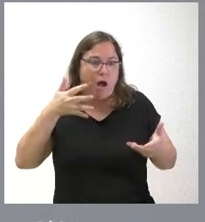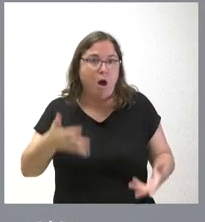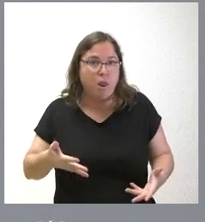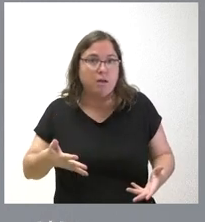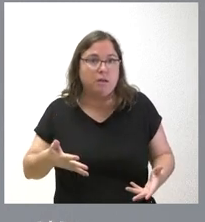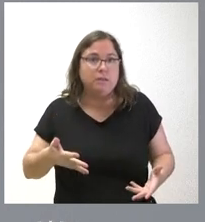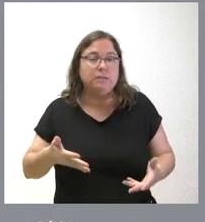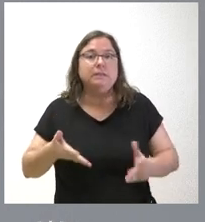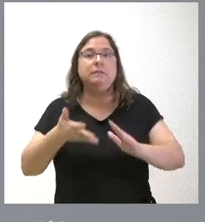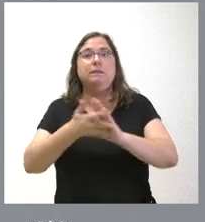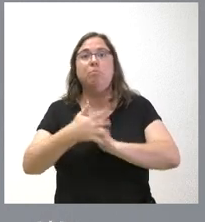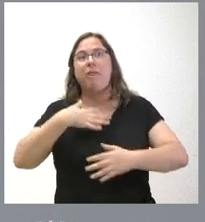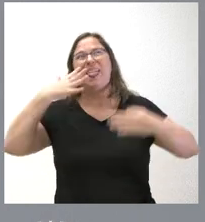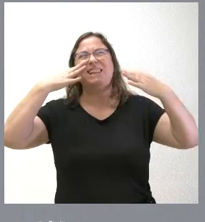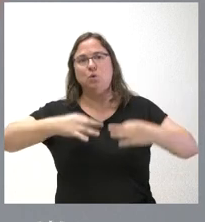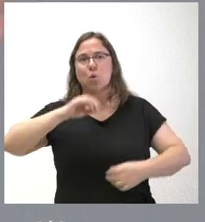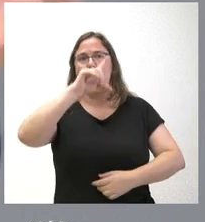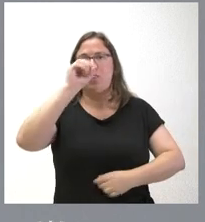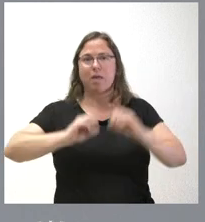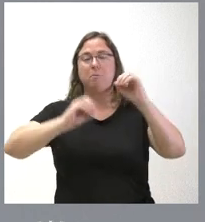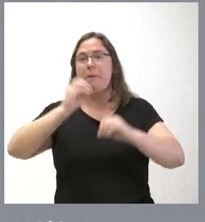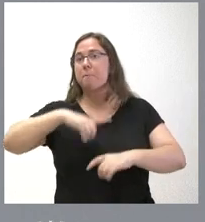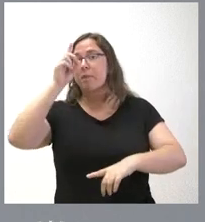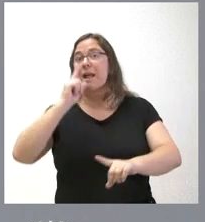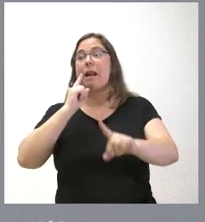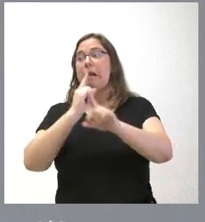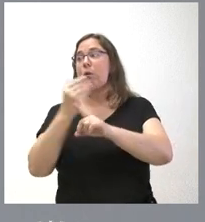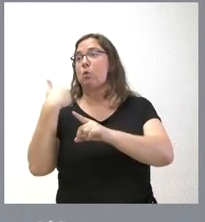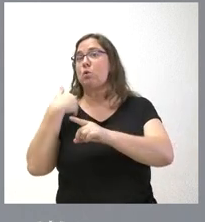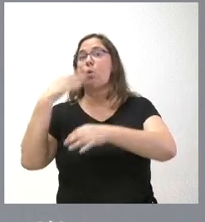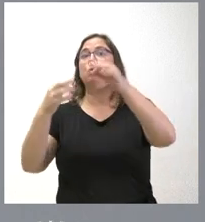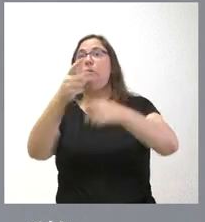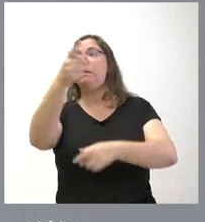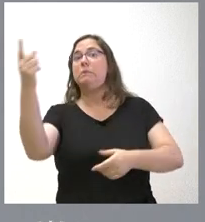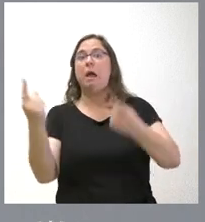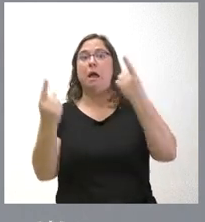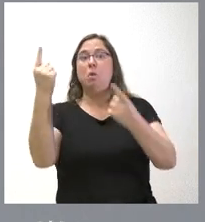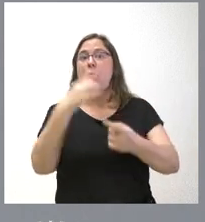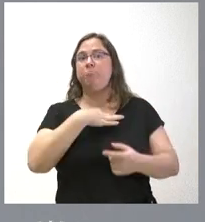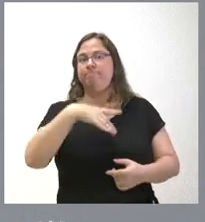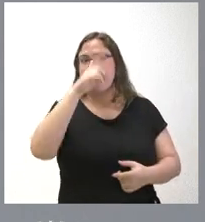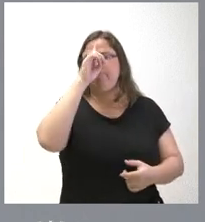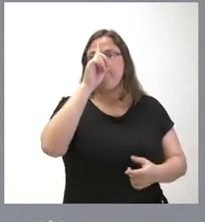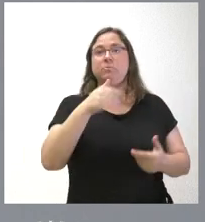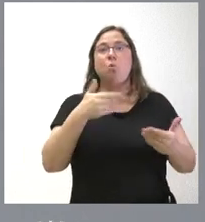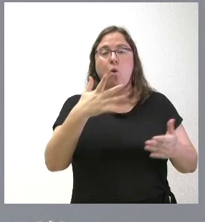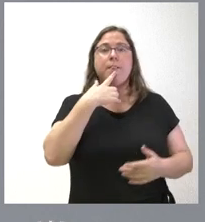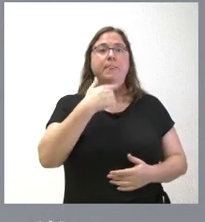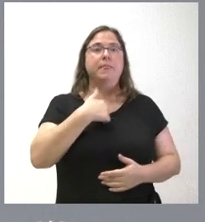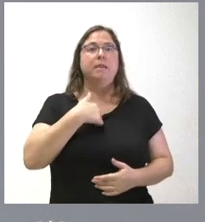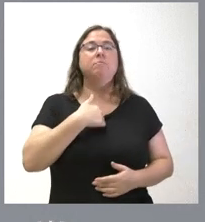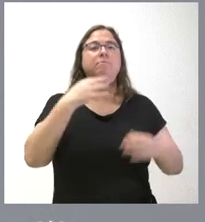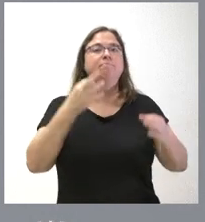que pueda asegurarlo 100% y se hubiera presentado algún recurso ante algún tribunal de justicia y nos puedan decir ante cuál es y puedan darle